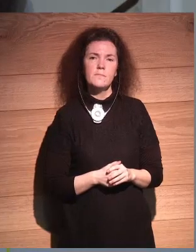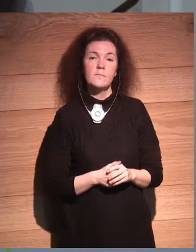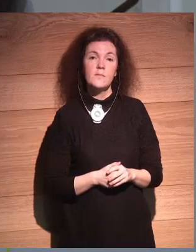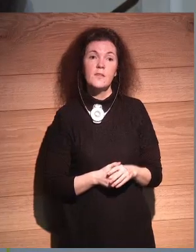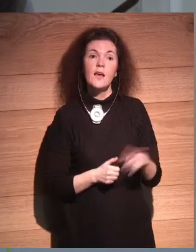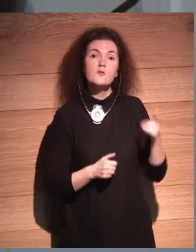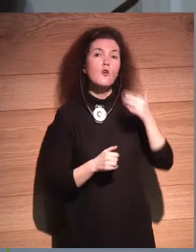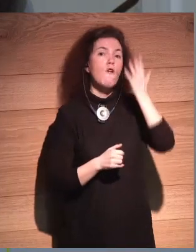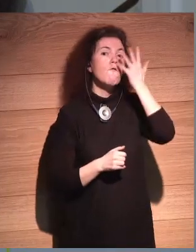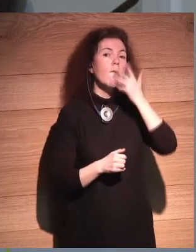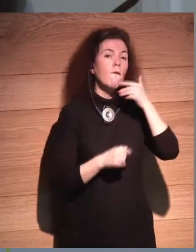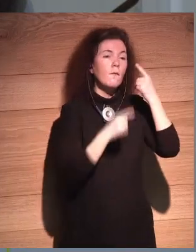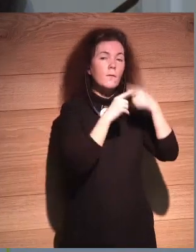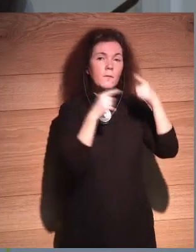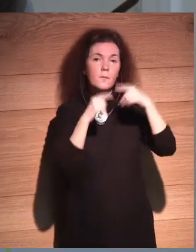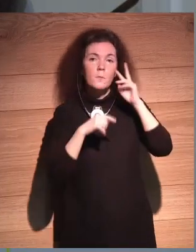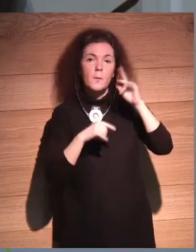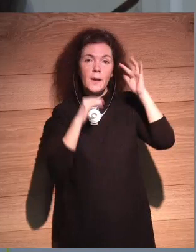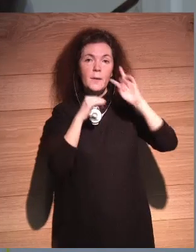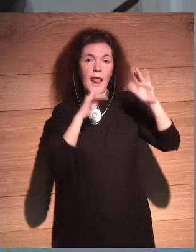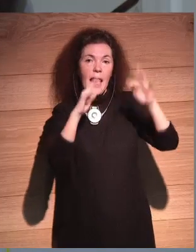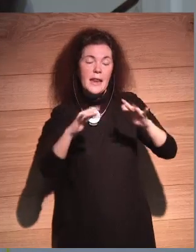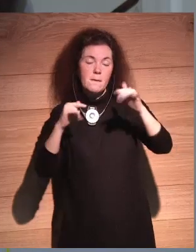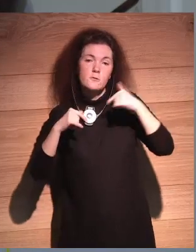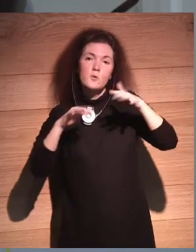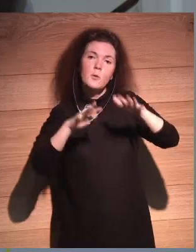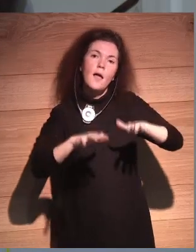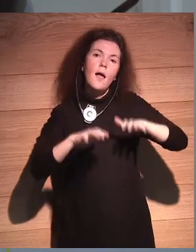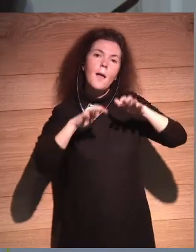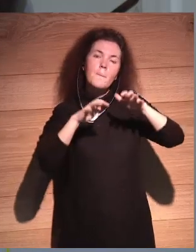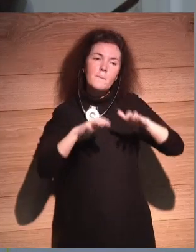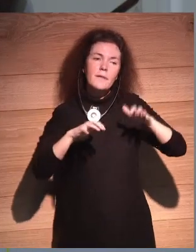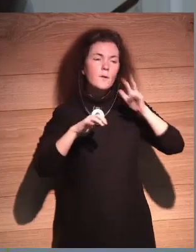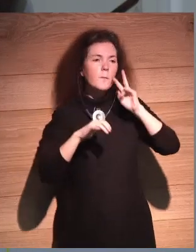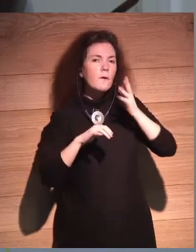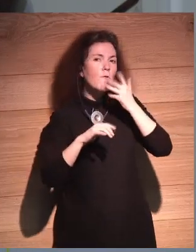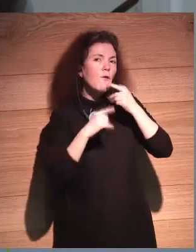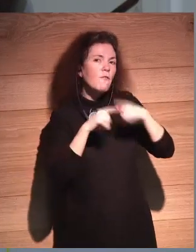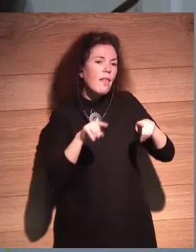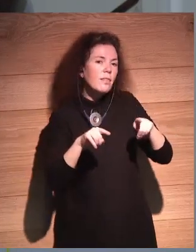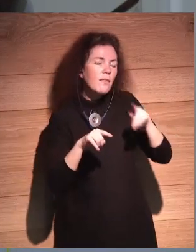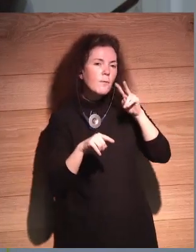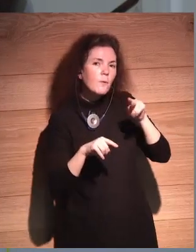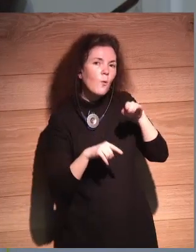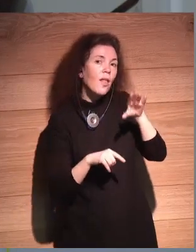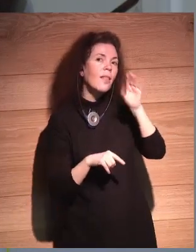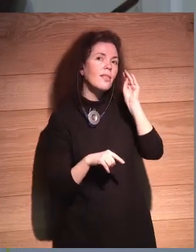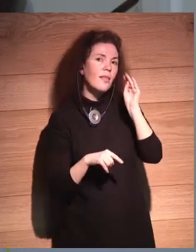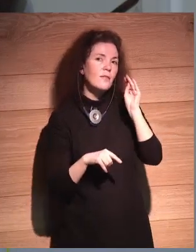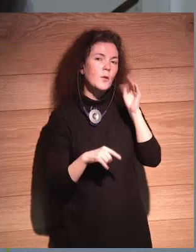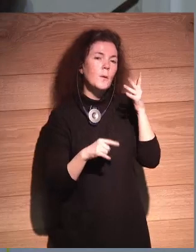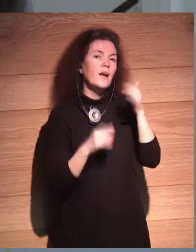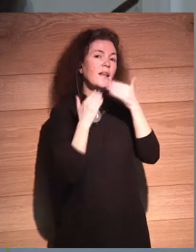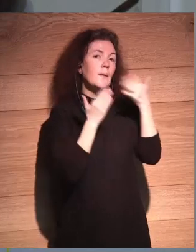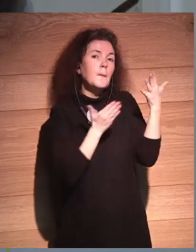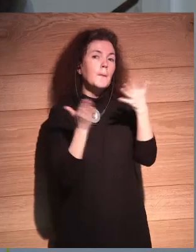Y estos eran los tonos que podía apreciar en la nieve. Fui aprendiendo a interpretarlos, a entenderlos. Tenía el